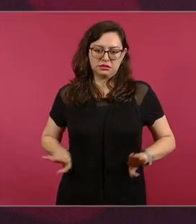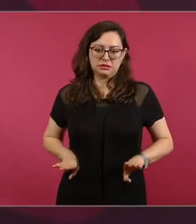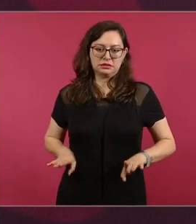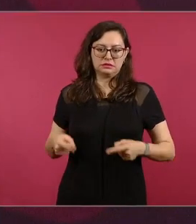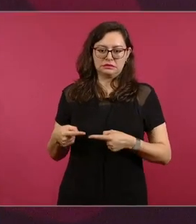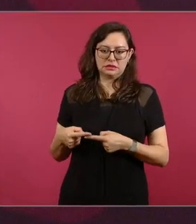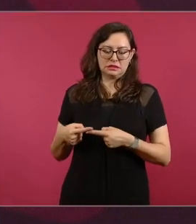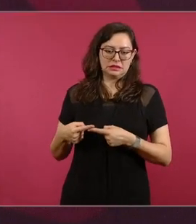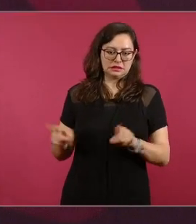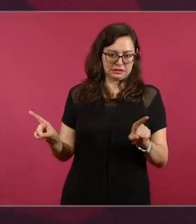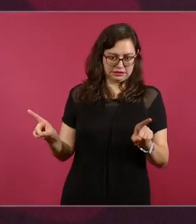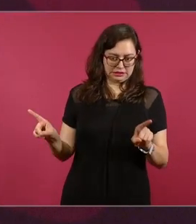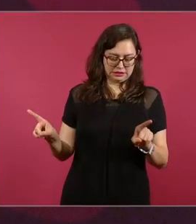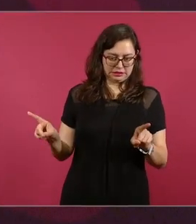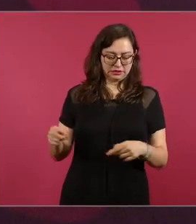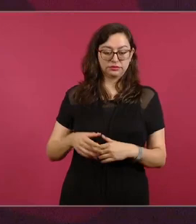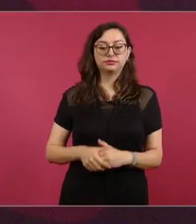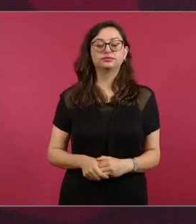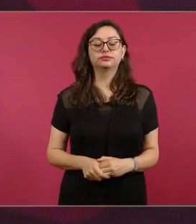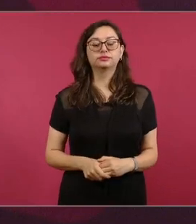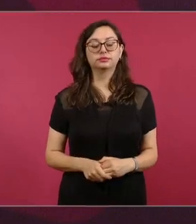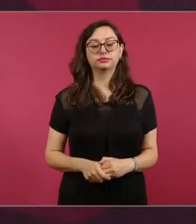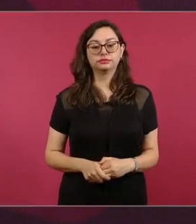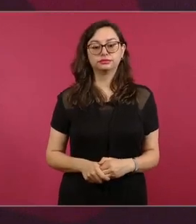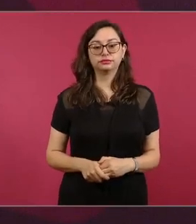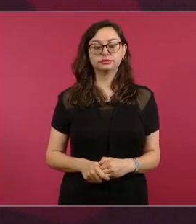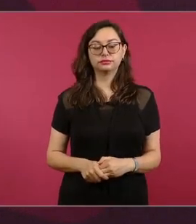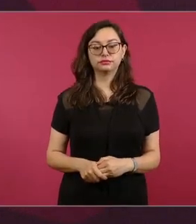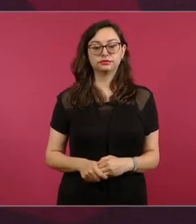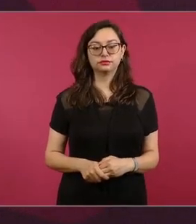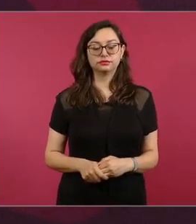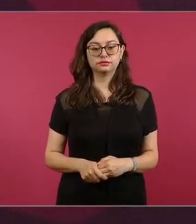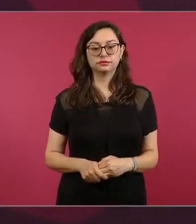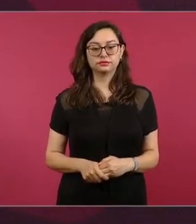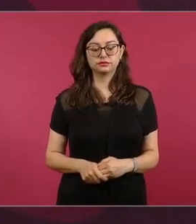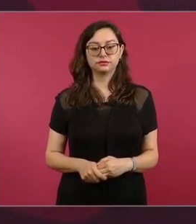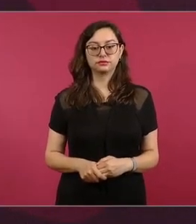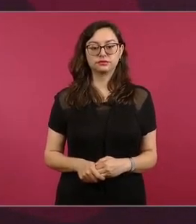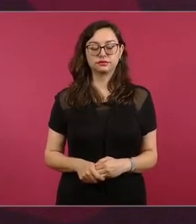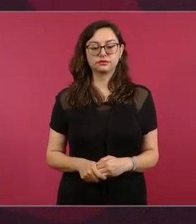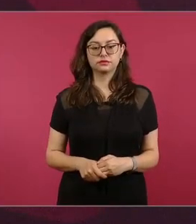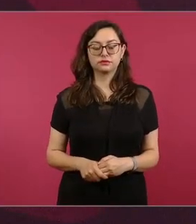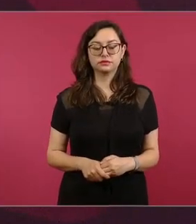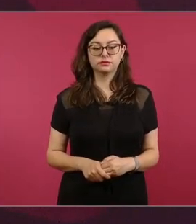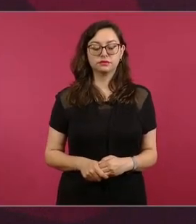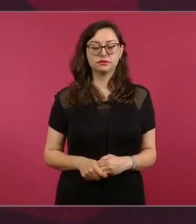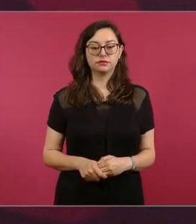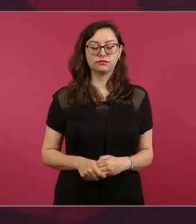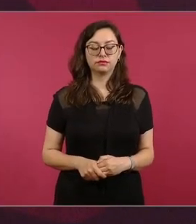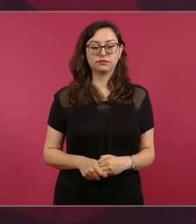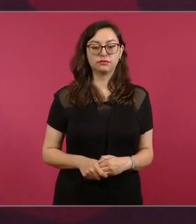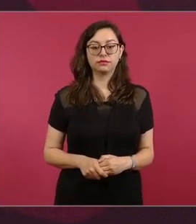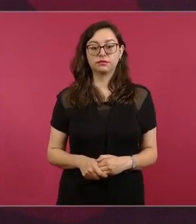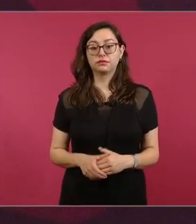una reforma como la